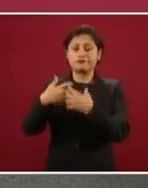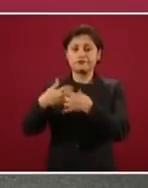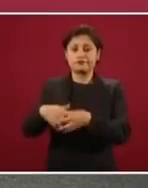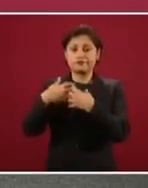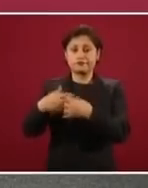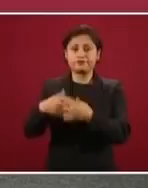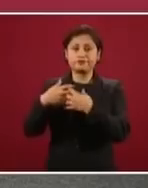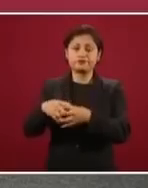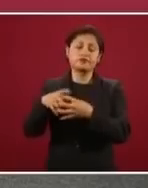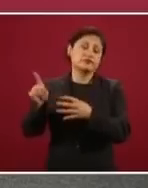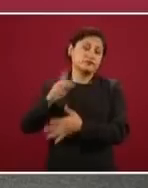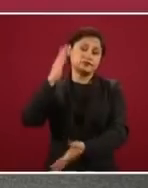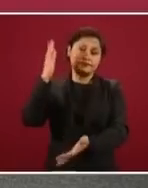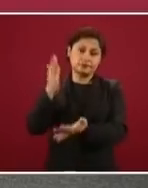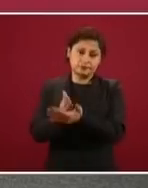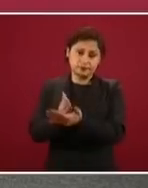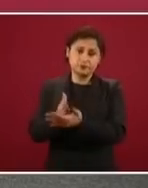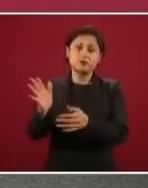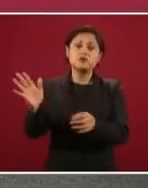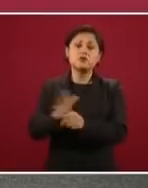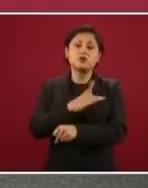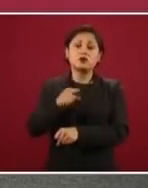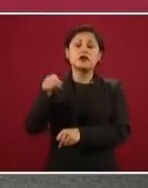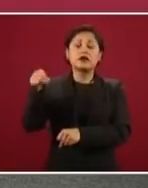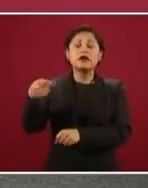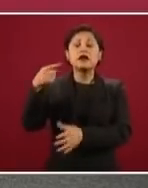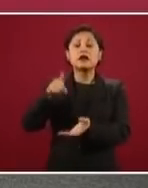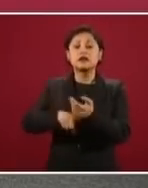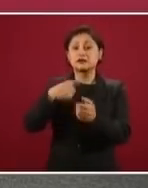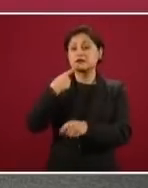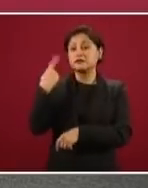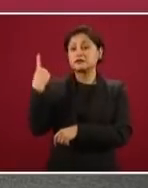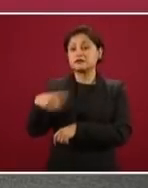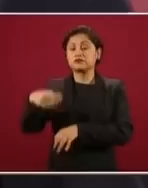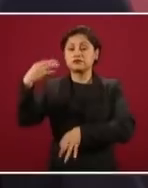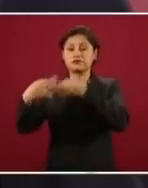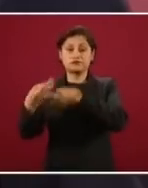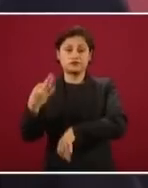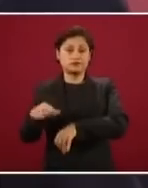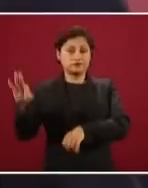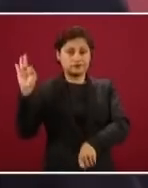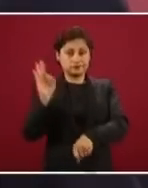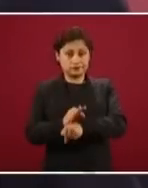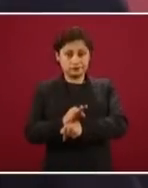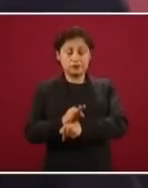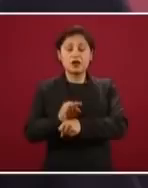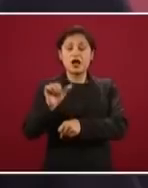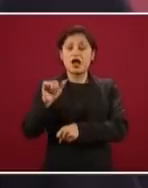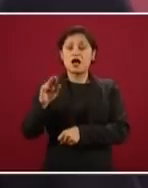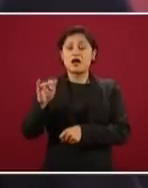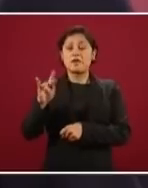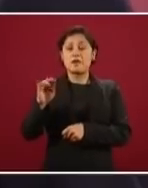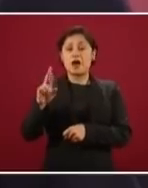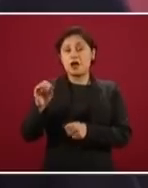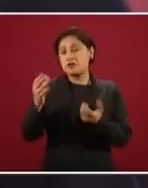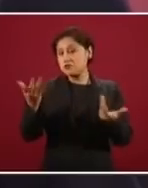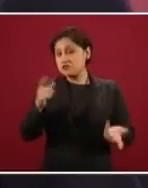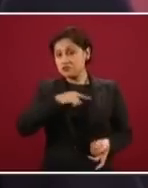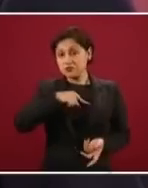y no podemos actuar no debemos actuar sí